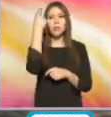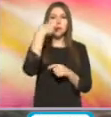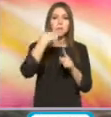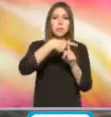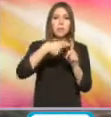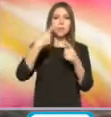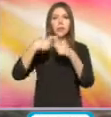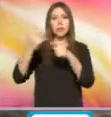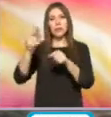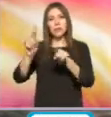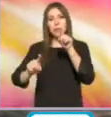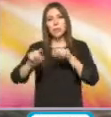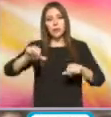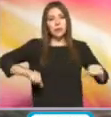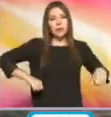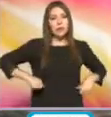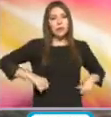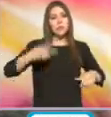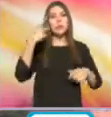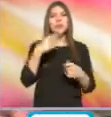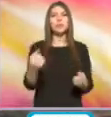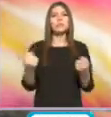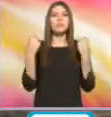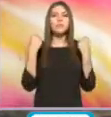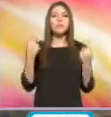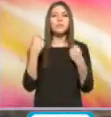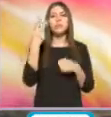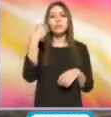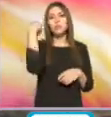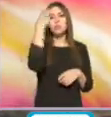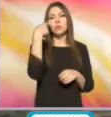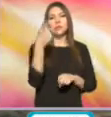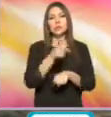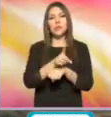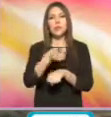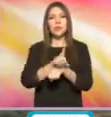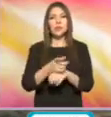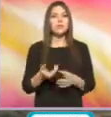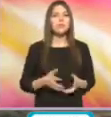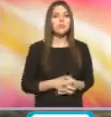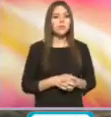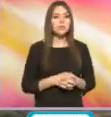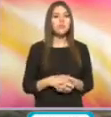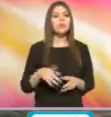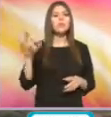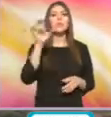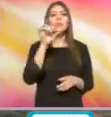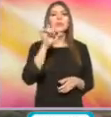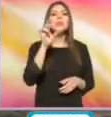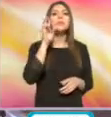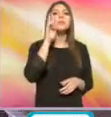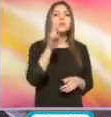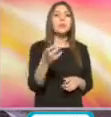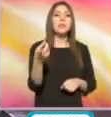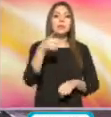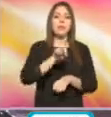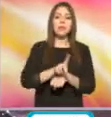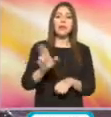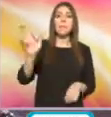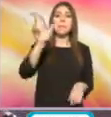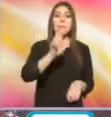actividades. Claro. Y pesas, bueno, pues toda la semana, 2 horas diarias. No, bueno. ¿Cuándo te vemos? Rápidamente. ¿Cuándo hay? Rápidamente, el día